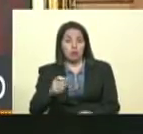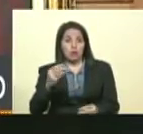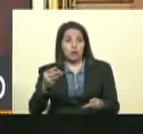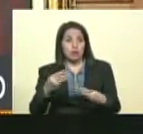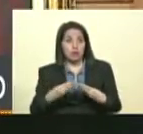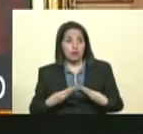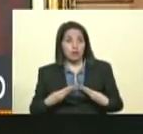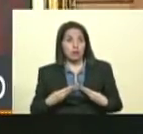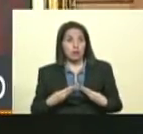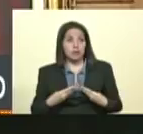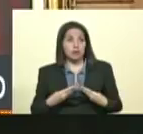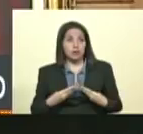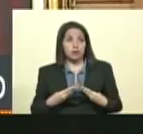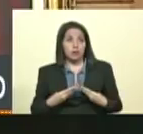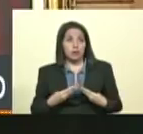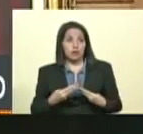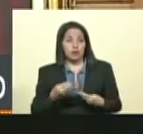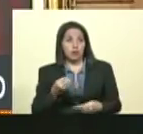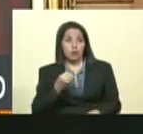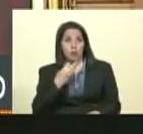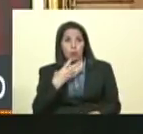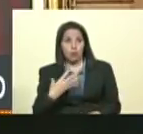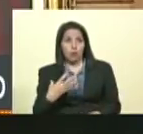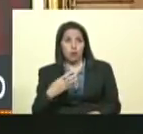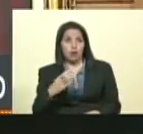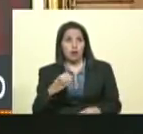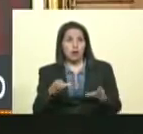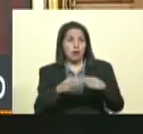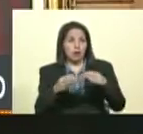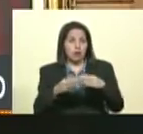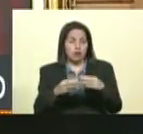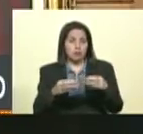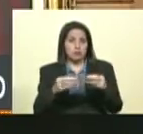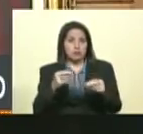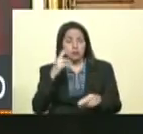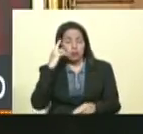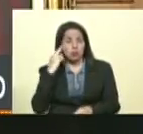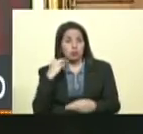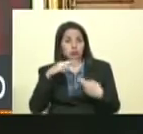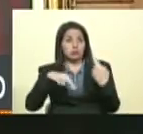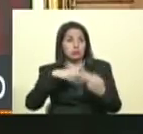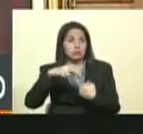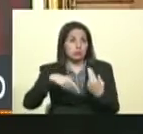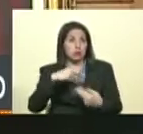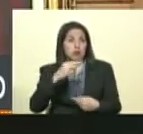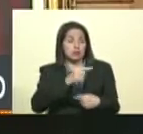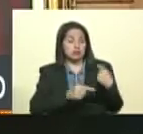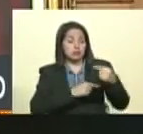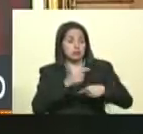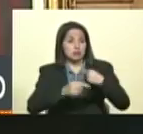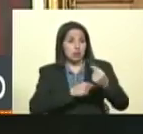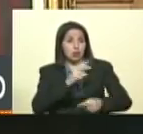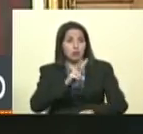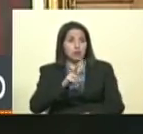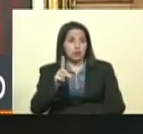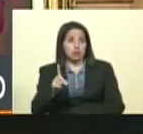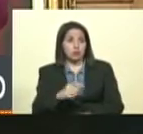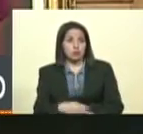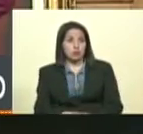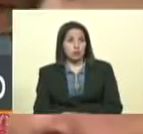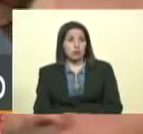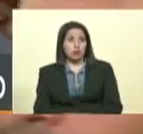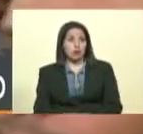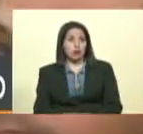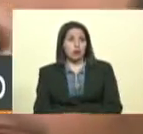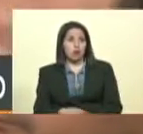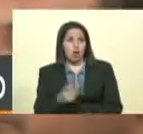tremenda clase de sindicalismo revolucionario del siglo XXI en términos concretos de acción, no en